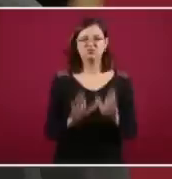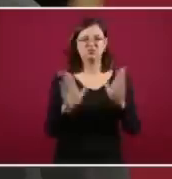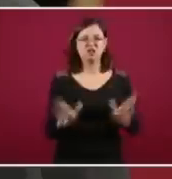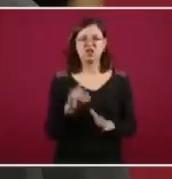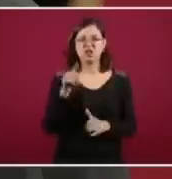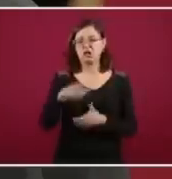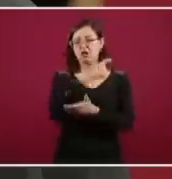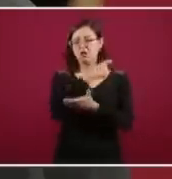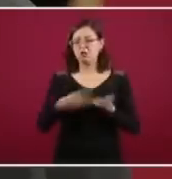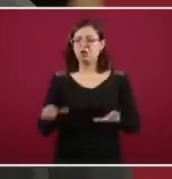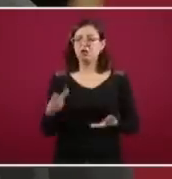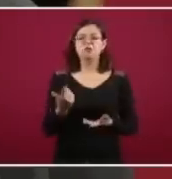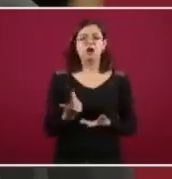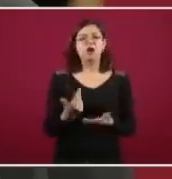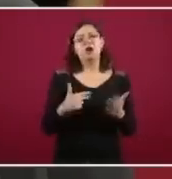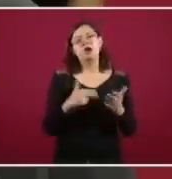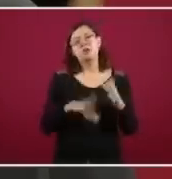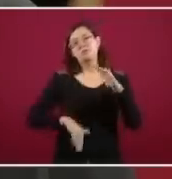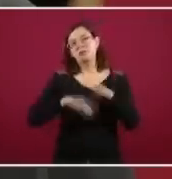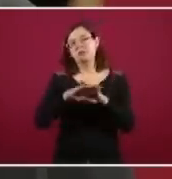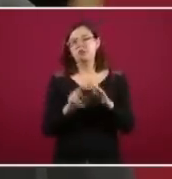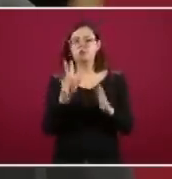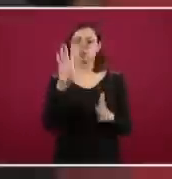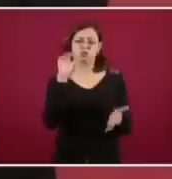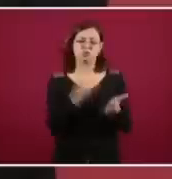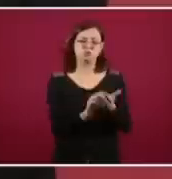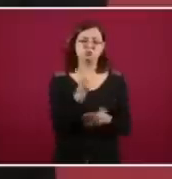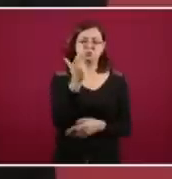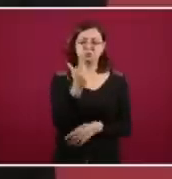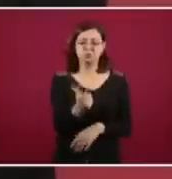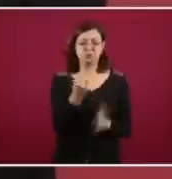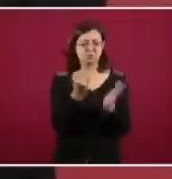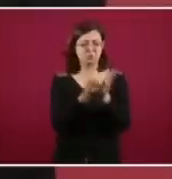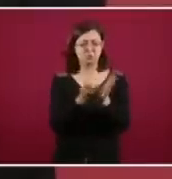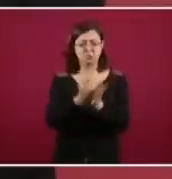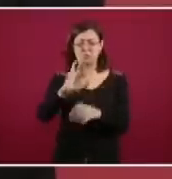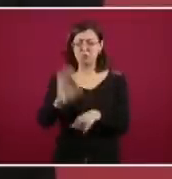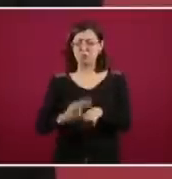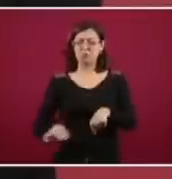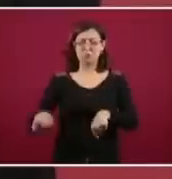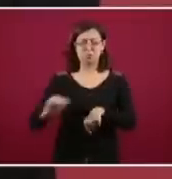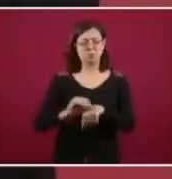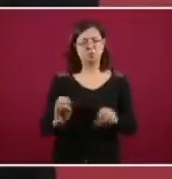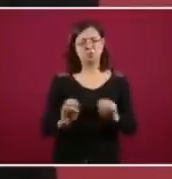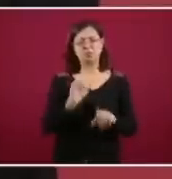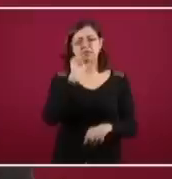ningún cobro de comisiones para el vendedor y para el comprador. En conclusión,